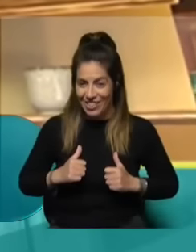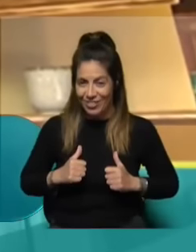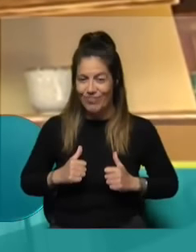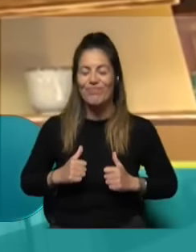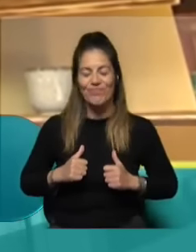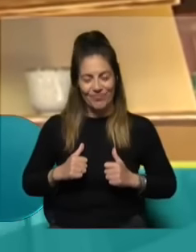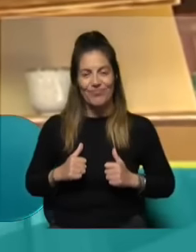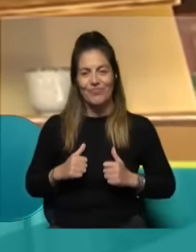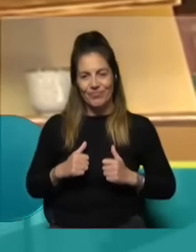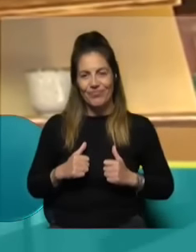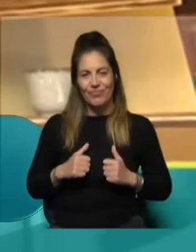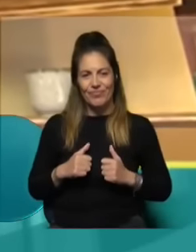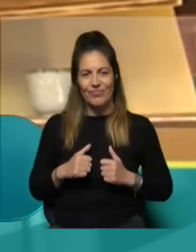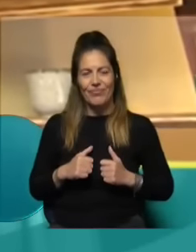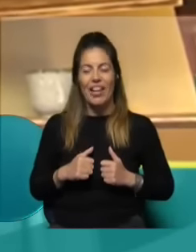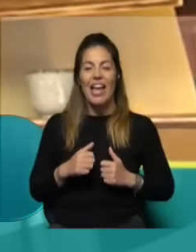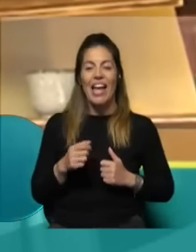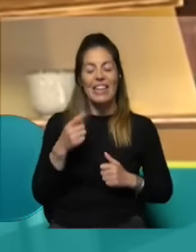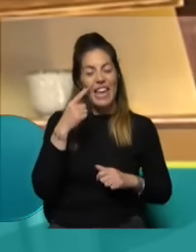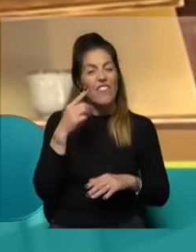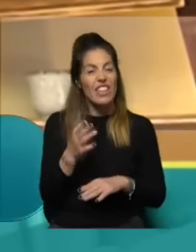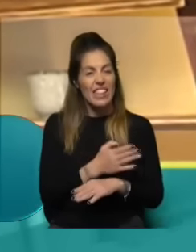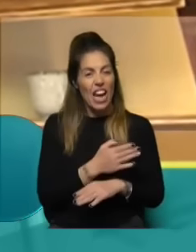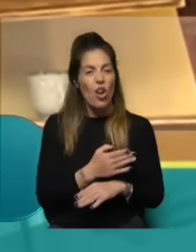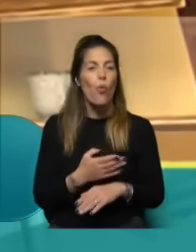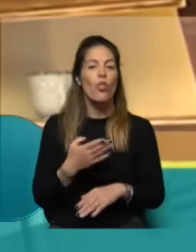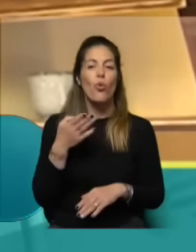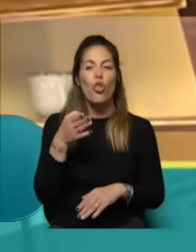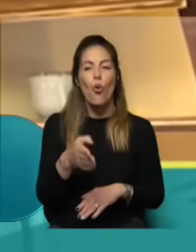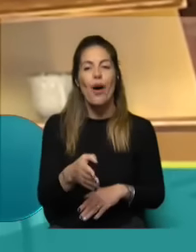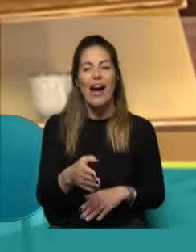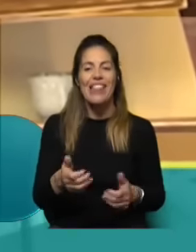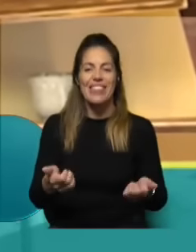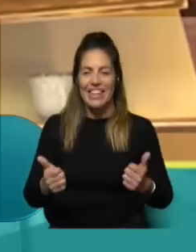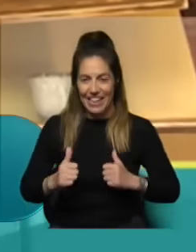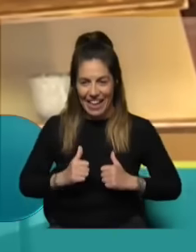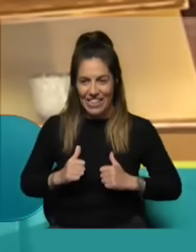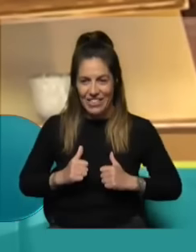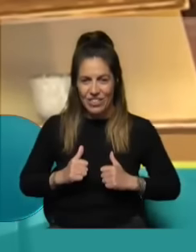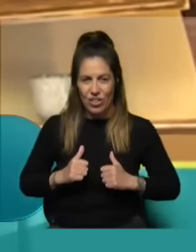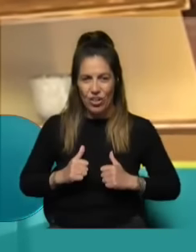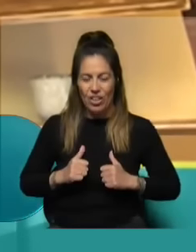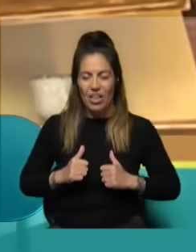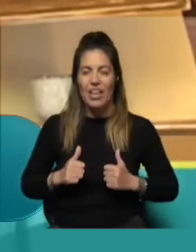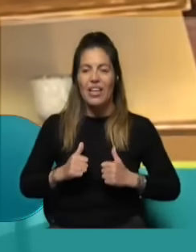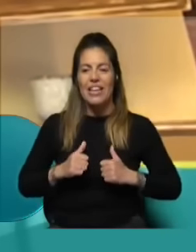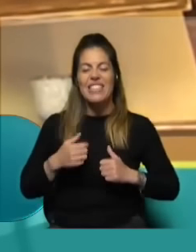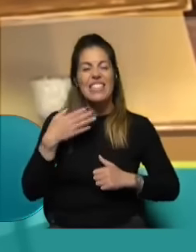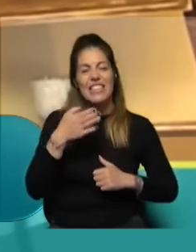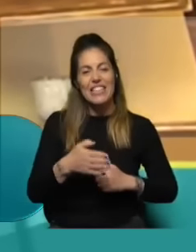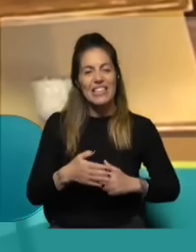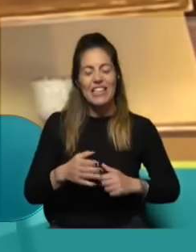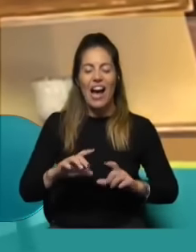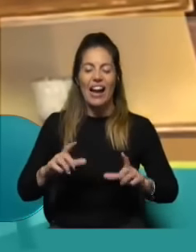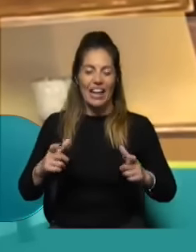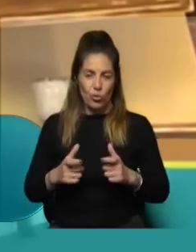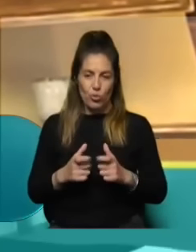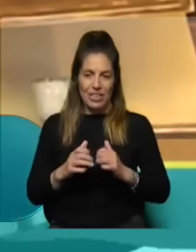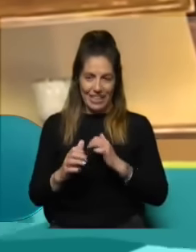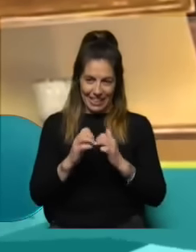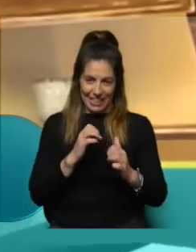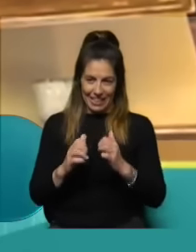Sí. Que hay que evitar, cuando uno va al descanso, el sueño es retracción, es ir a reducir